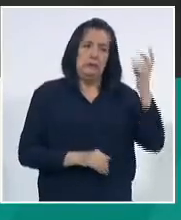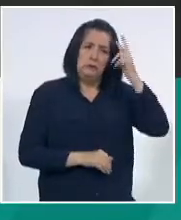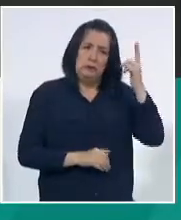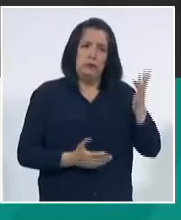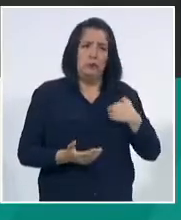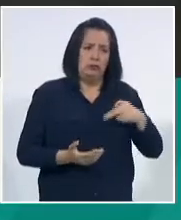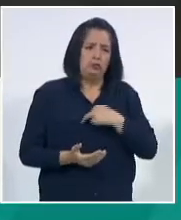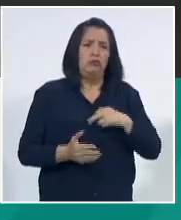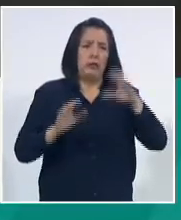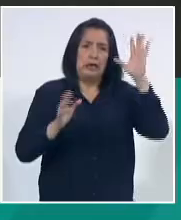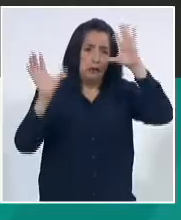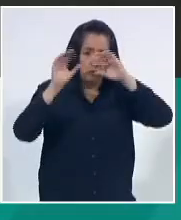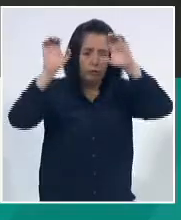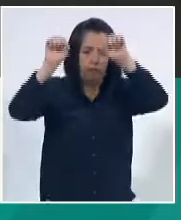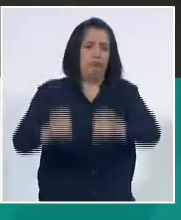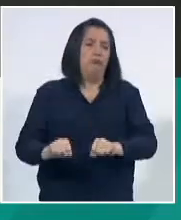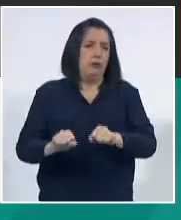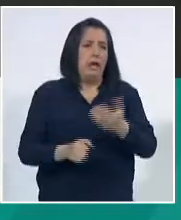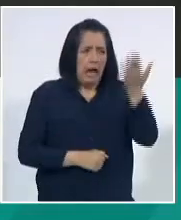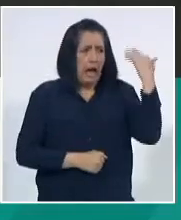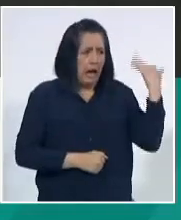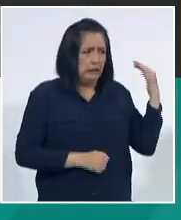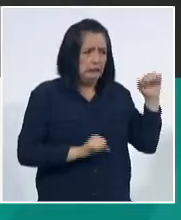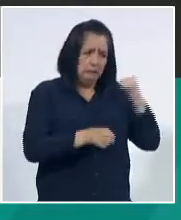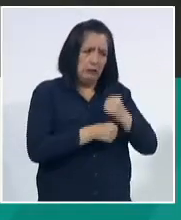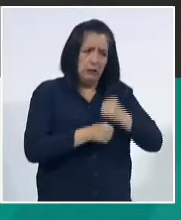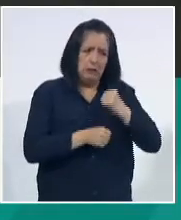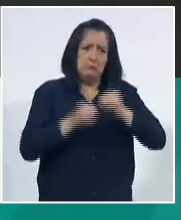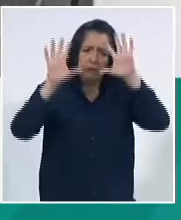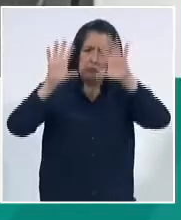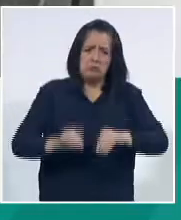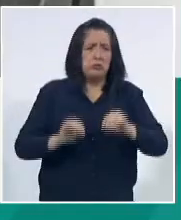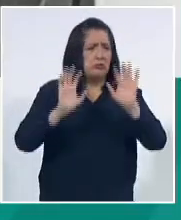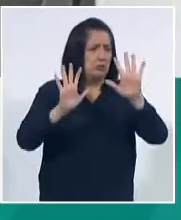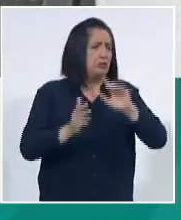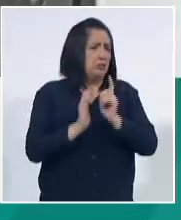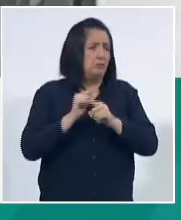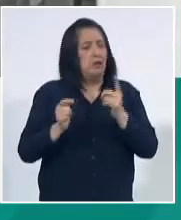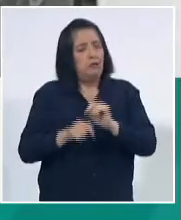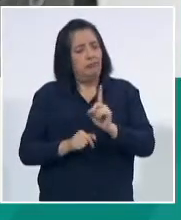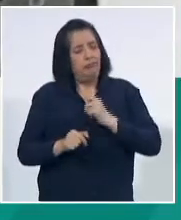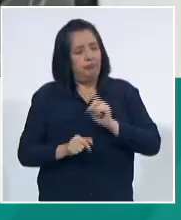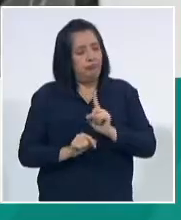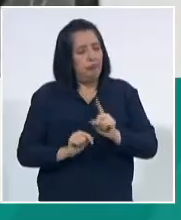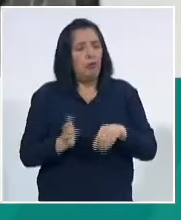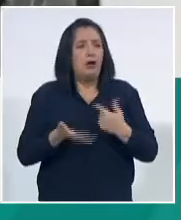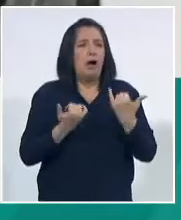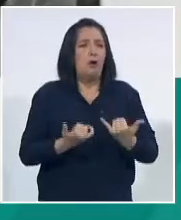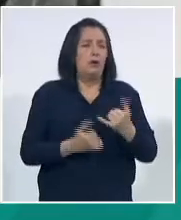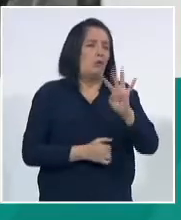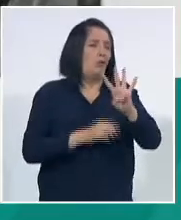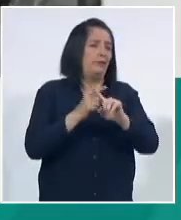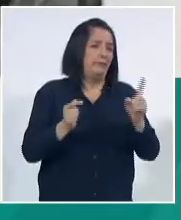cerrar de noche. O sea, antes atendíamos nosotros hasta las 10 y media de la noche y ahora solamente hasta las 4 y media de la tarde porque...